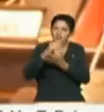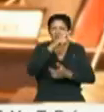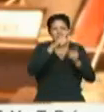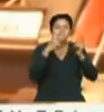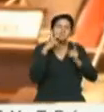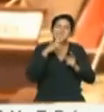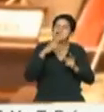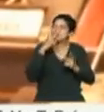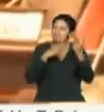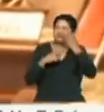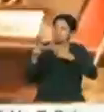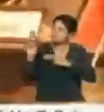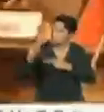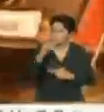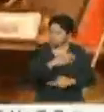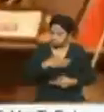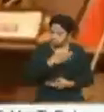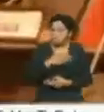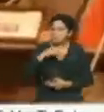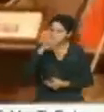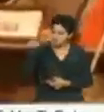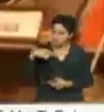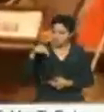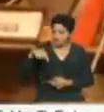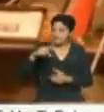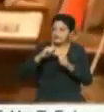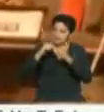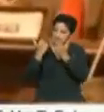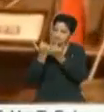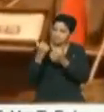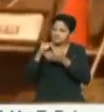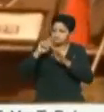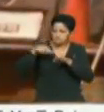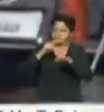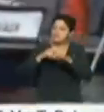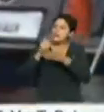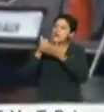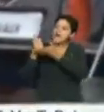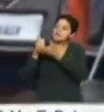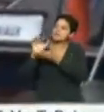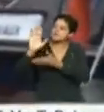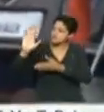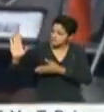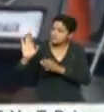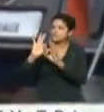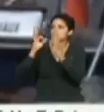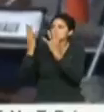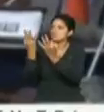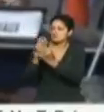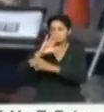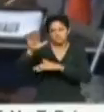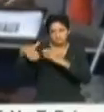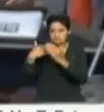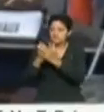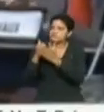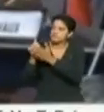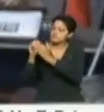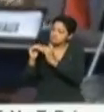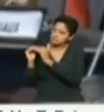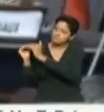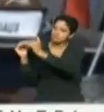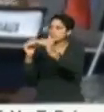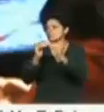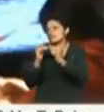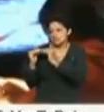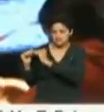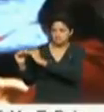estamos legislando en función del bien de todos y de cada uno de ustedes y de sus familias, y trayendo más equidad, porque eso es